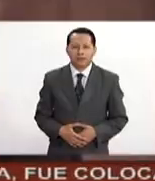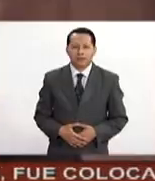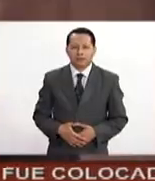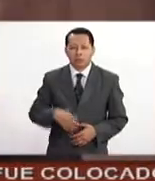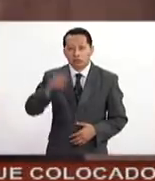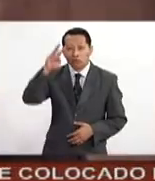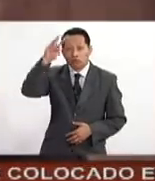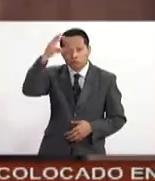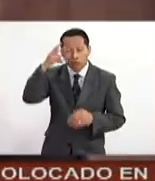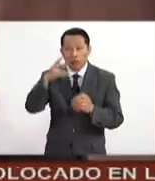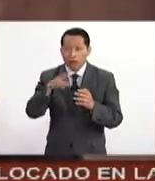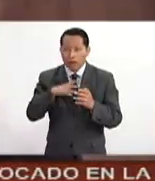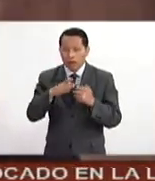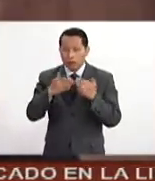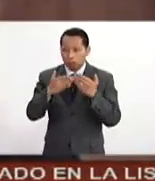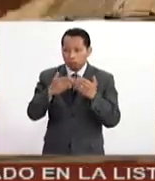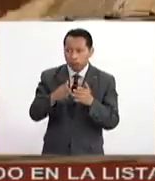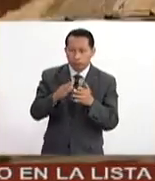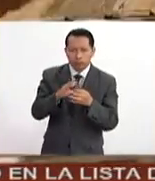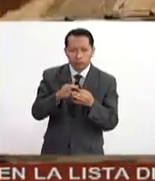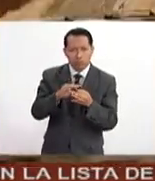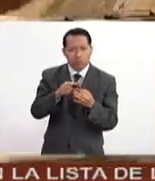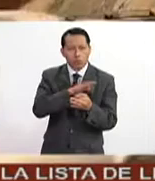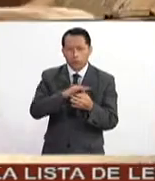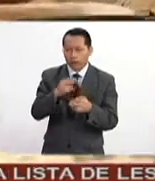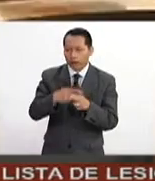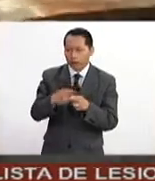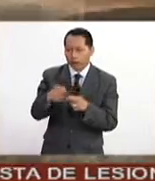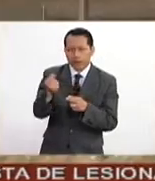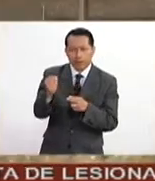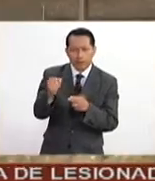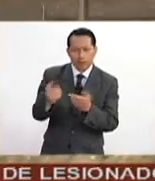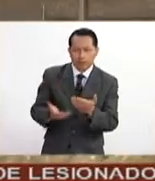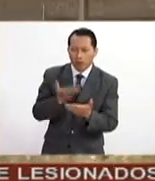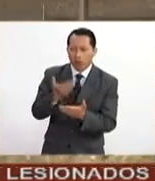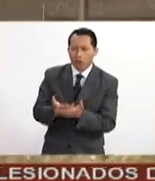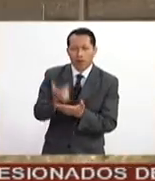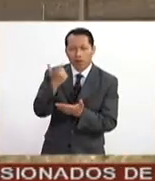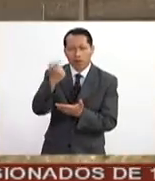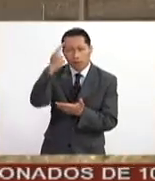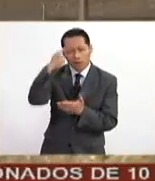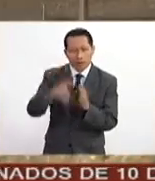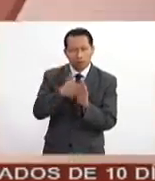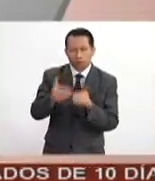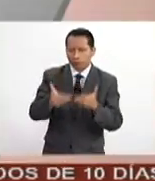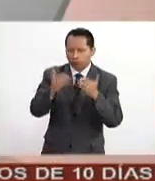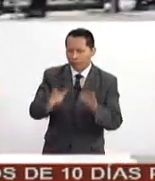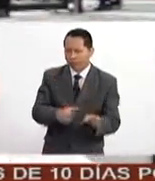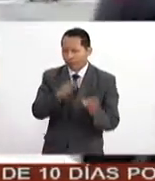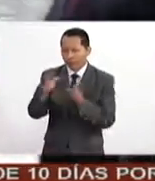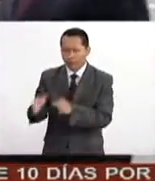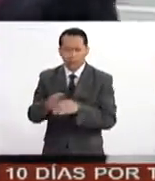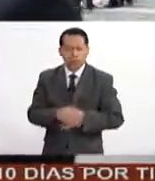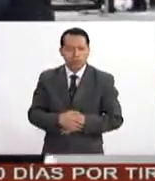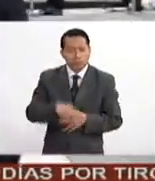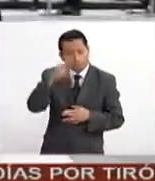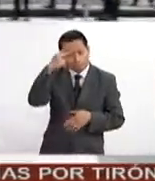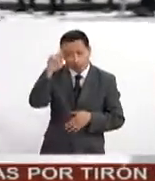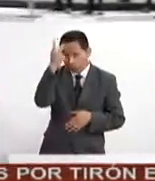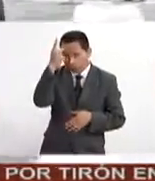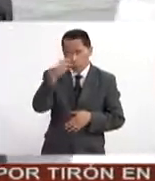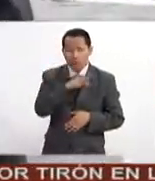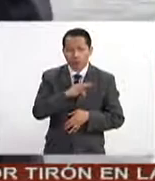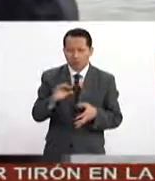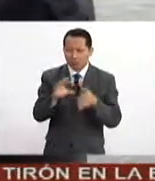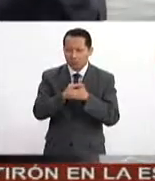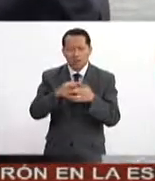Donald Trump abre por primera vez la posibilidad de aplazar hasta septiembre su propuesta financiera para el muro fronterizo. México y Polonia